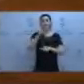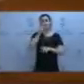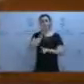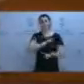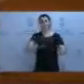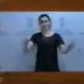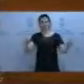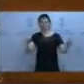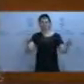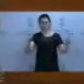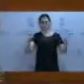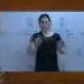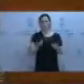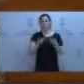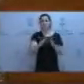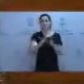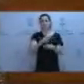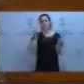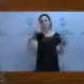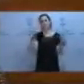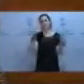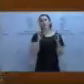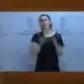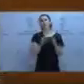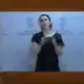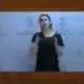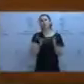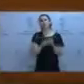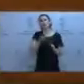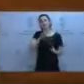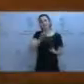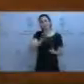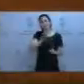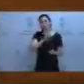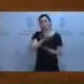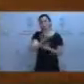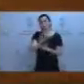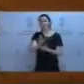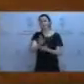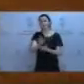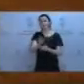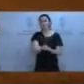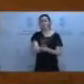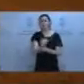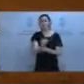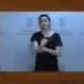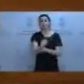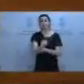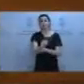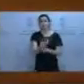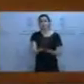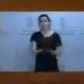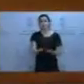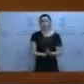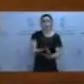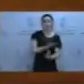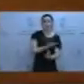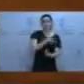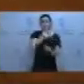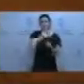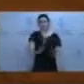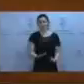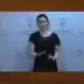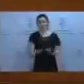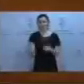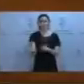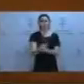taxi lo presentó en 2014 unas alegaciones, pero ni se tuvieron en cuenta ni antes ni ahora. No